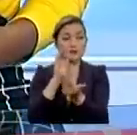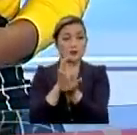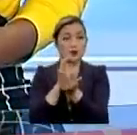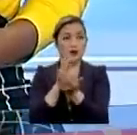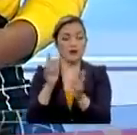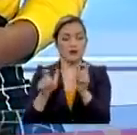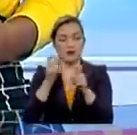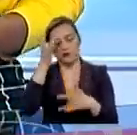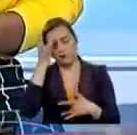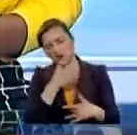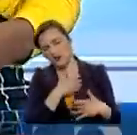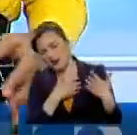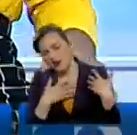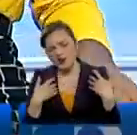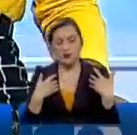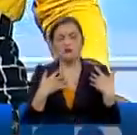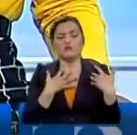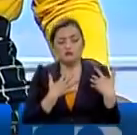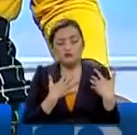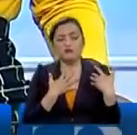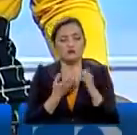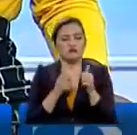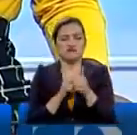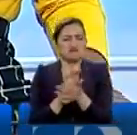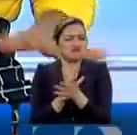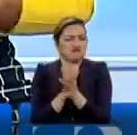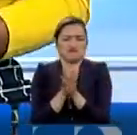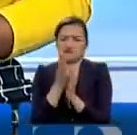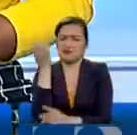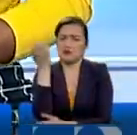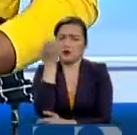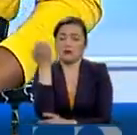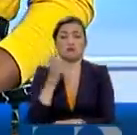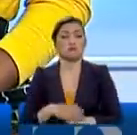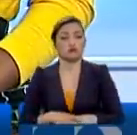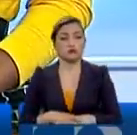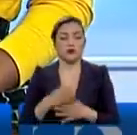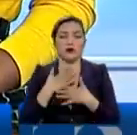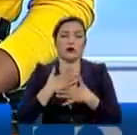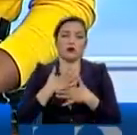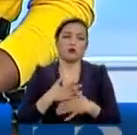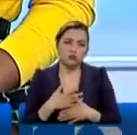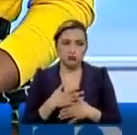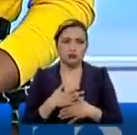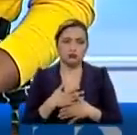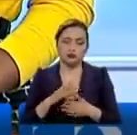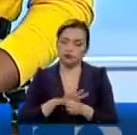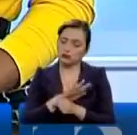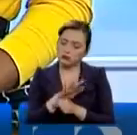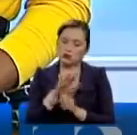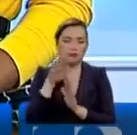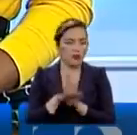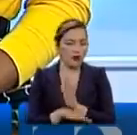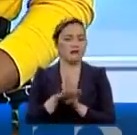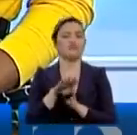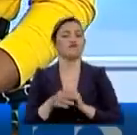tenido ningún paciente con sintomatología respiratoria en el área de emergencia. Un reflejo claro del alivio en atenciones por COVID-19 en la capital,